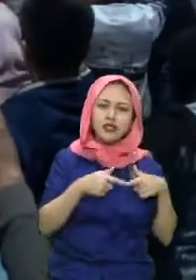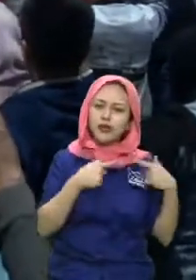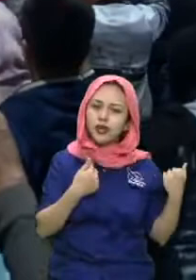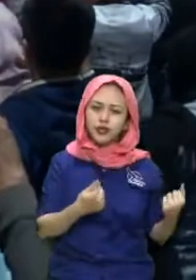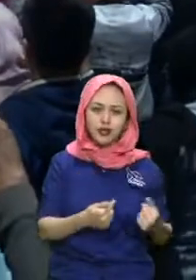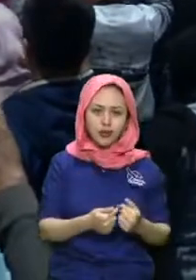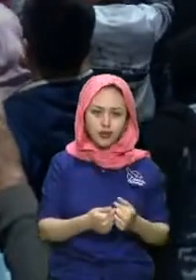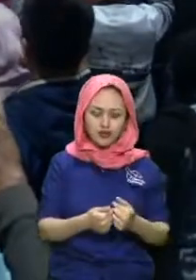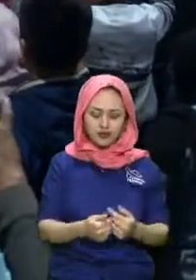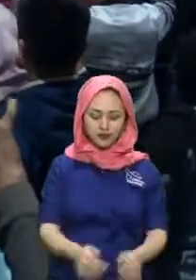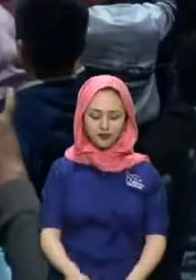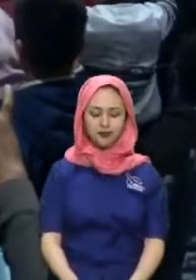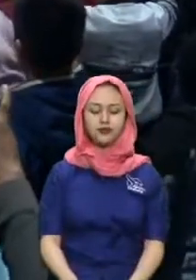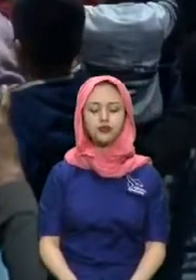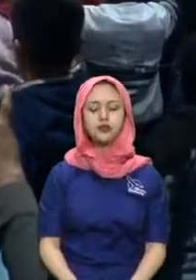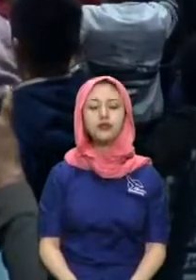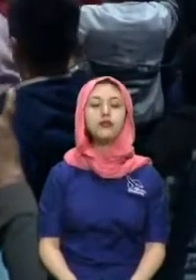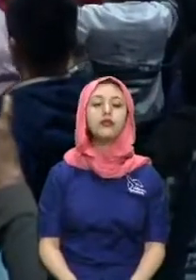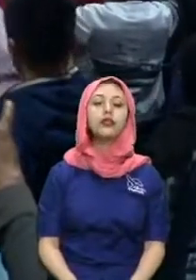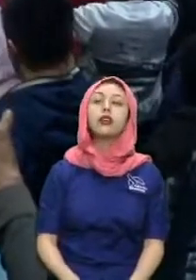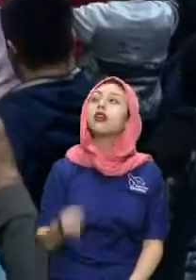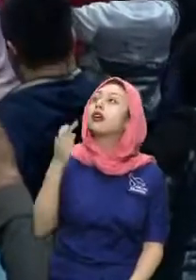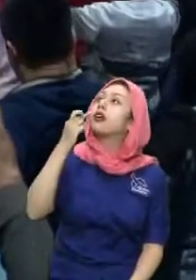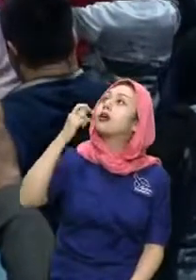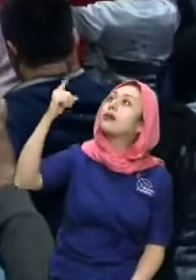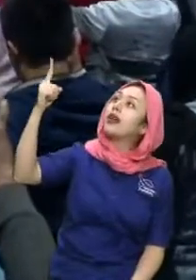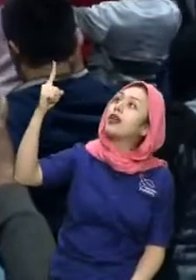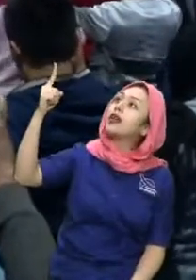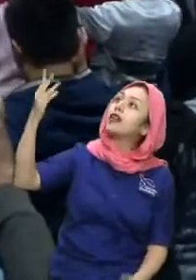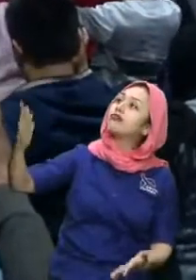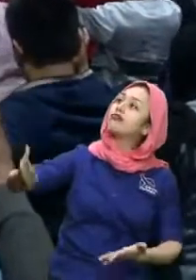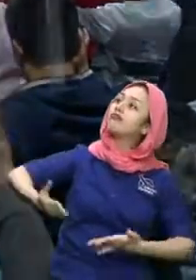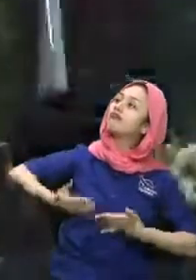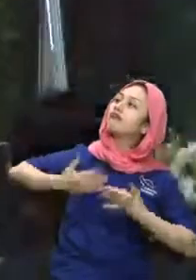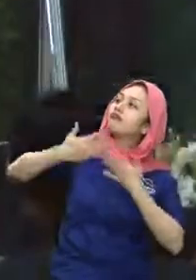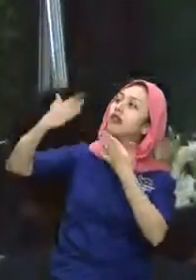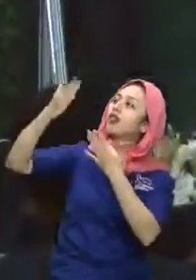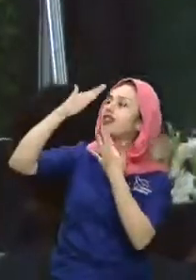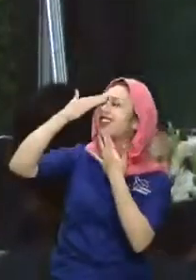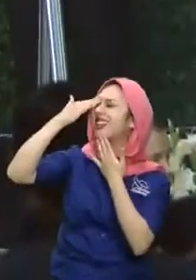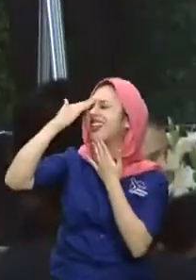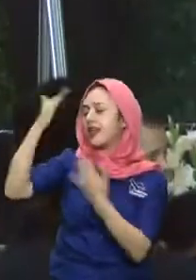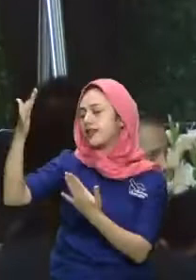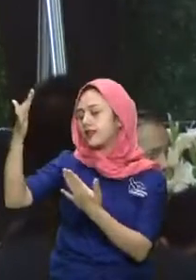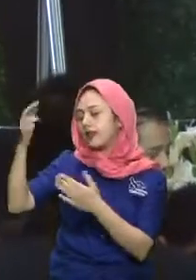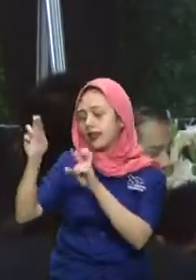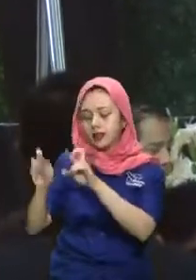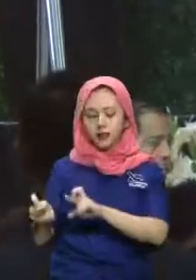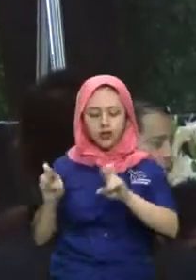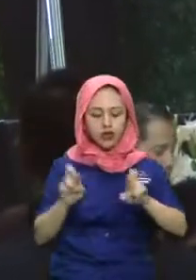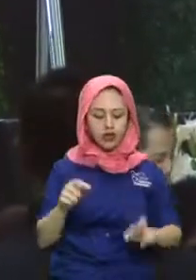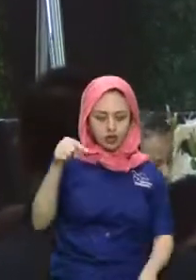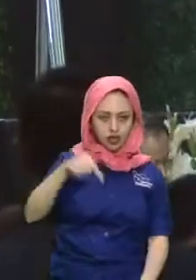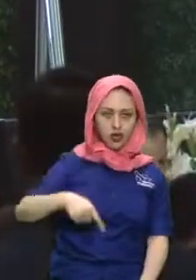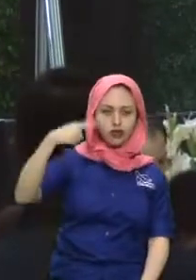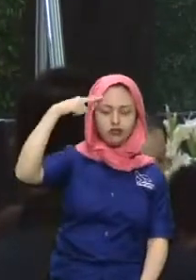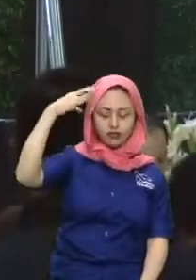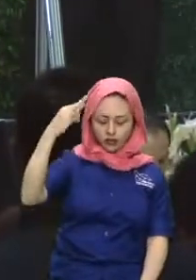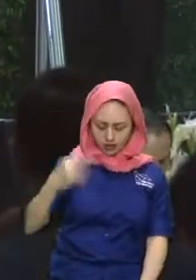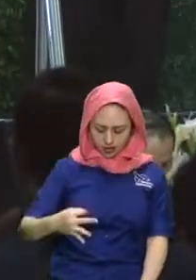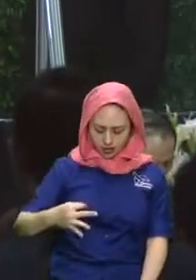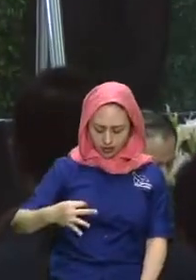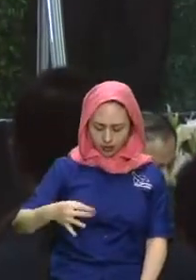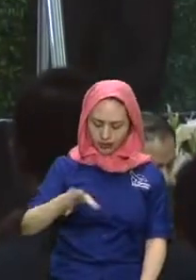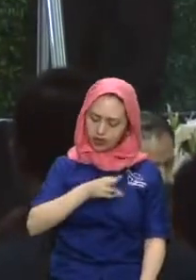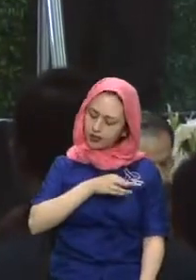Padre, te doy gracias por estas personas que han tomado esta decisión. En el nombre de Jesús, yo te ruego,